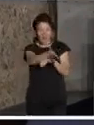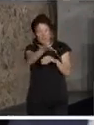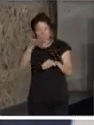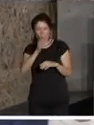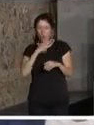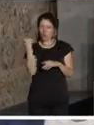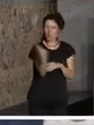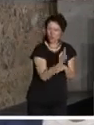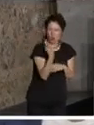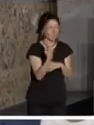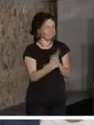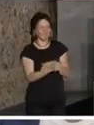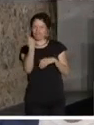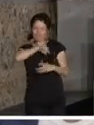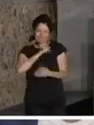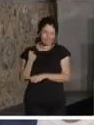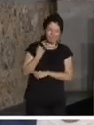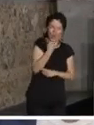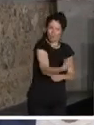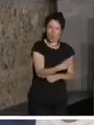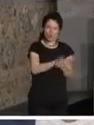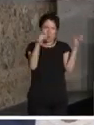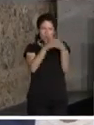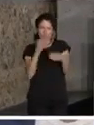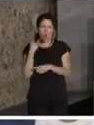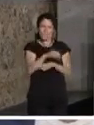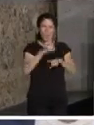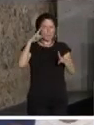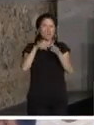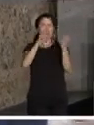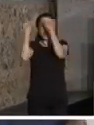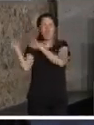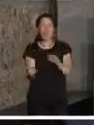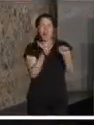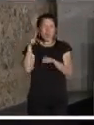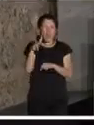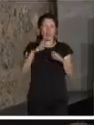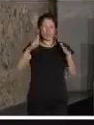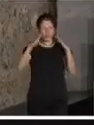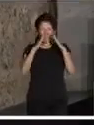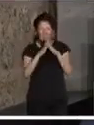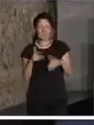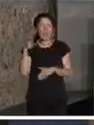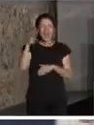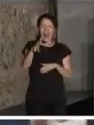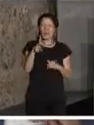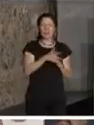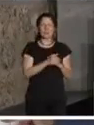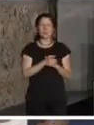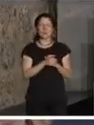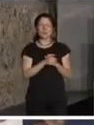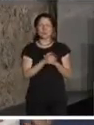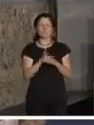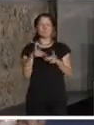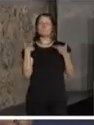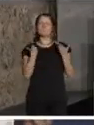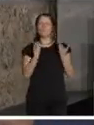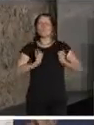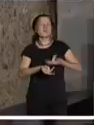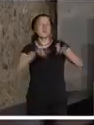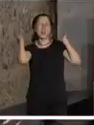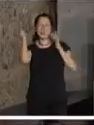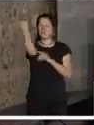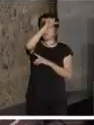deja una compañera sola que estamos todas a una para defender el derecho a la vivienda el derecho a una vida libre de